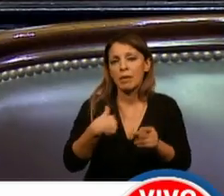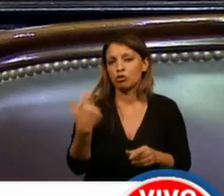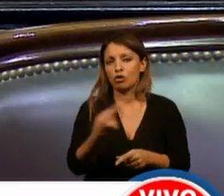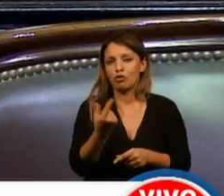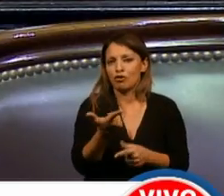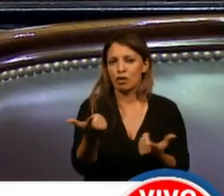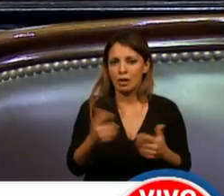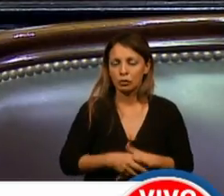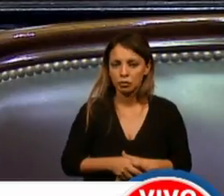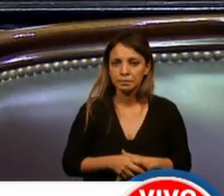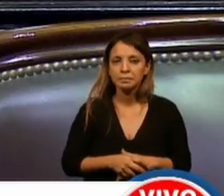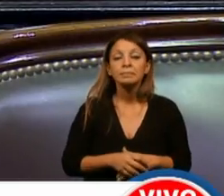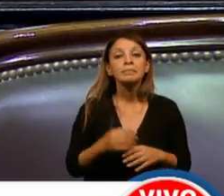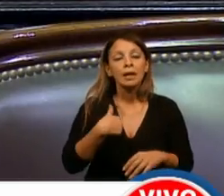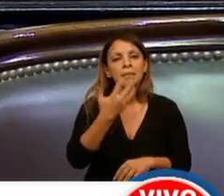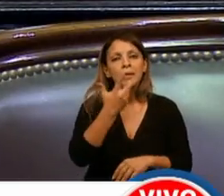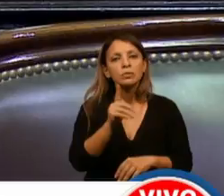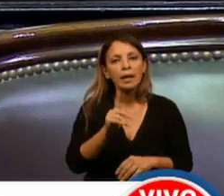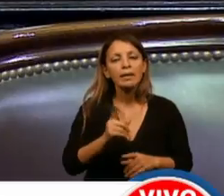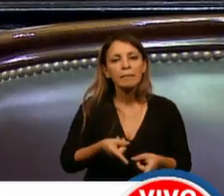ya mí me gustaría